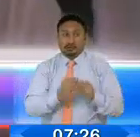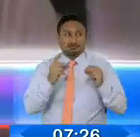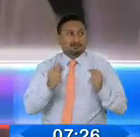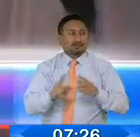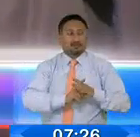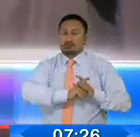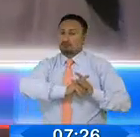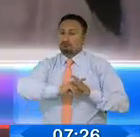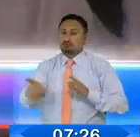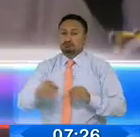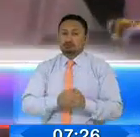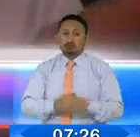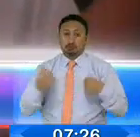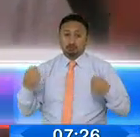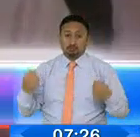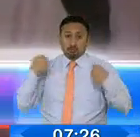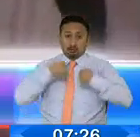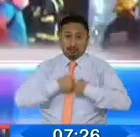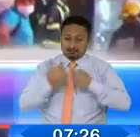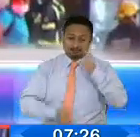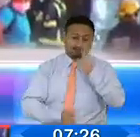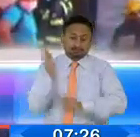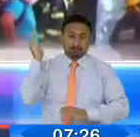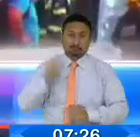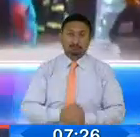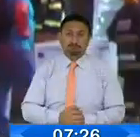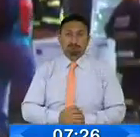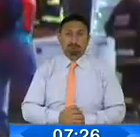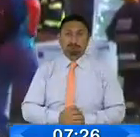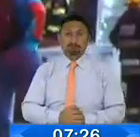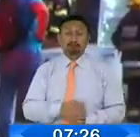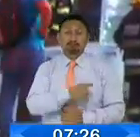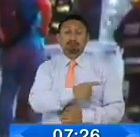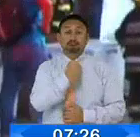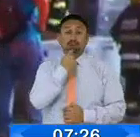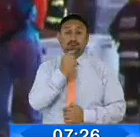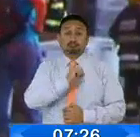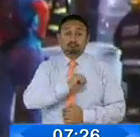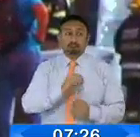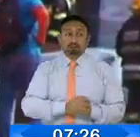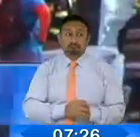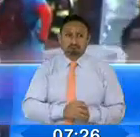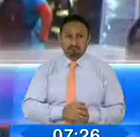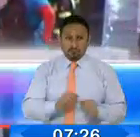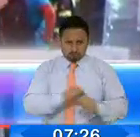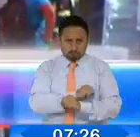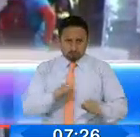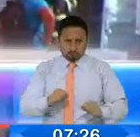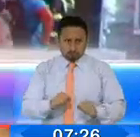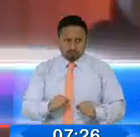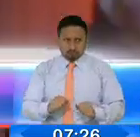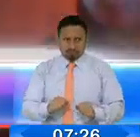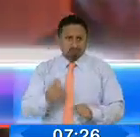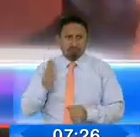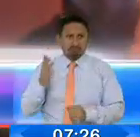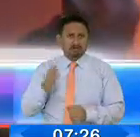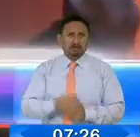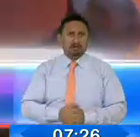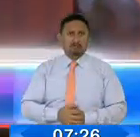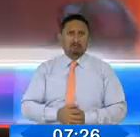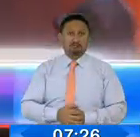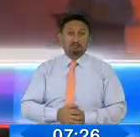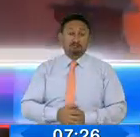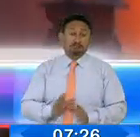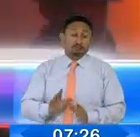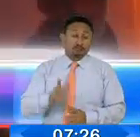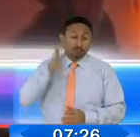porque ya sacamos las maletas, pues, como sea. Los mismos que afirman que no escucharon ninguna explosión. Creo que estaban soldando de